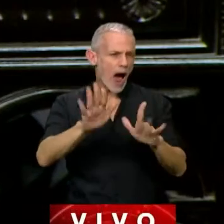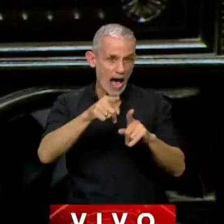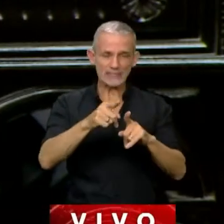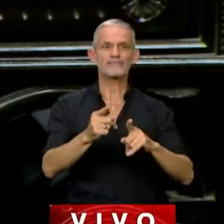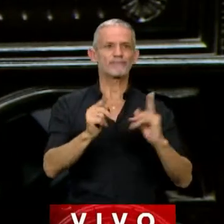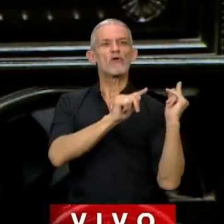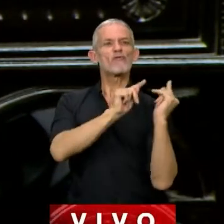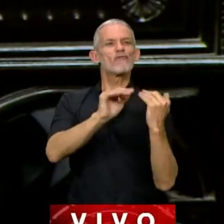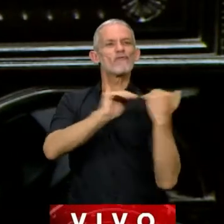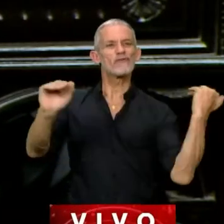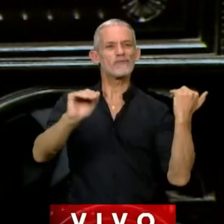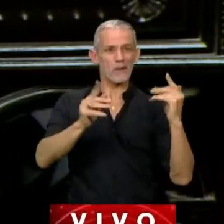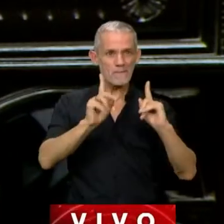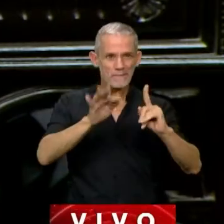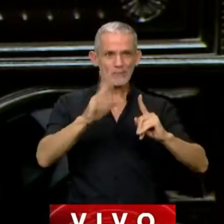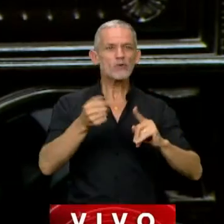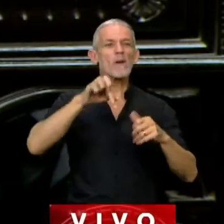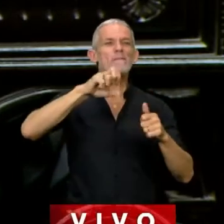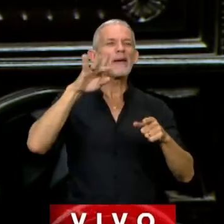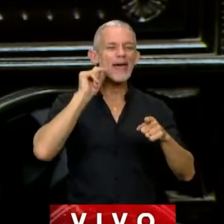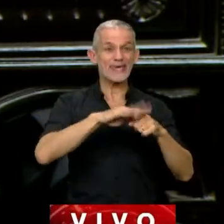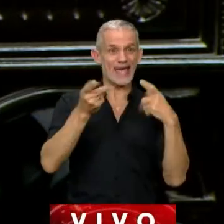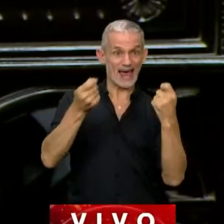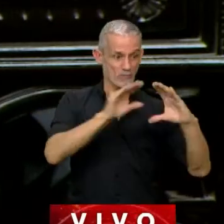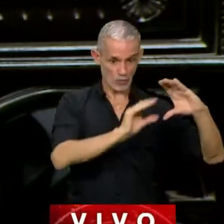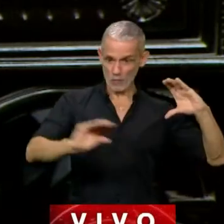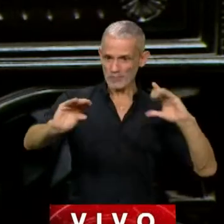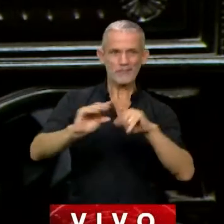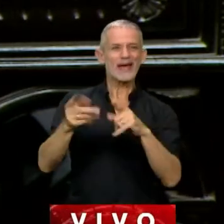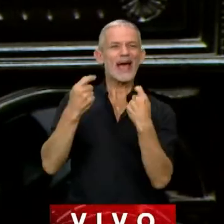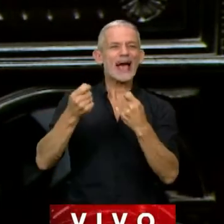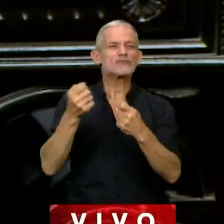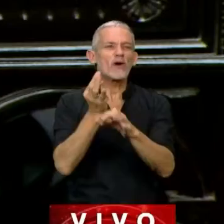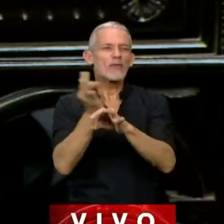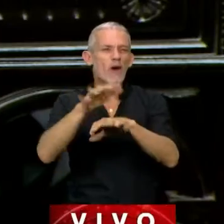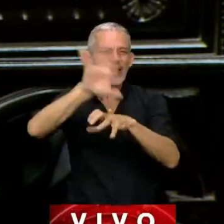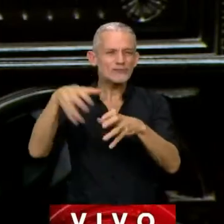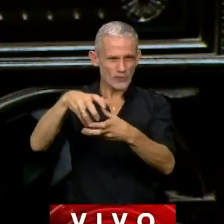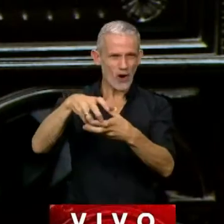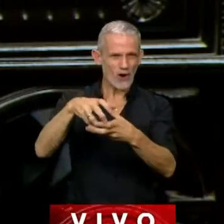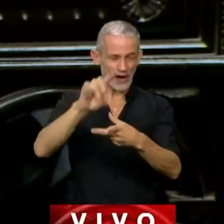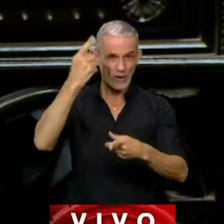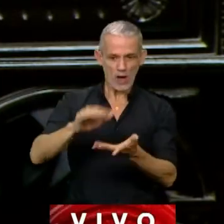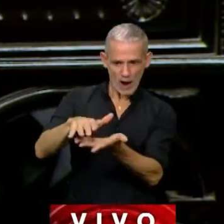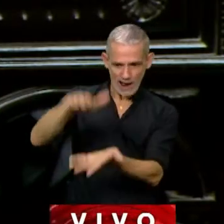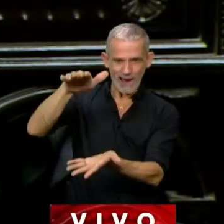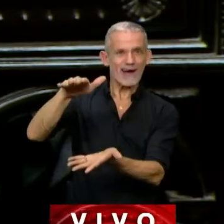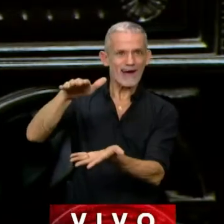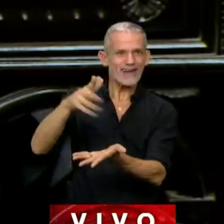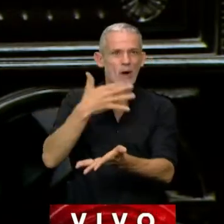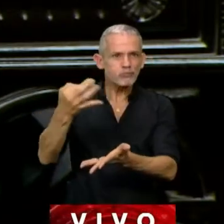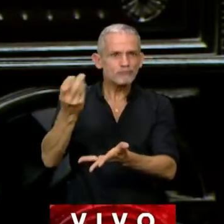se mantiene el peso sobre el PBI del gasto de educación de la Administración Nacional y lo hace crecer en